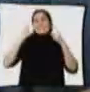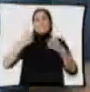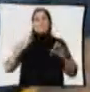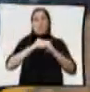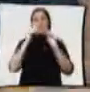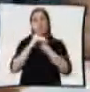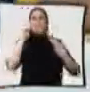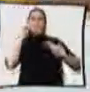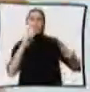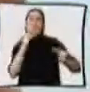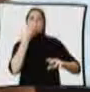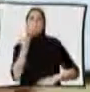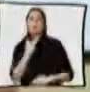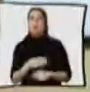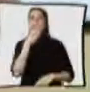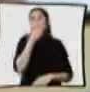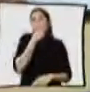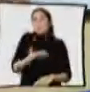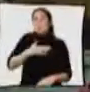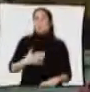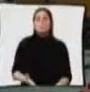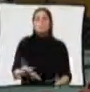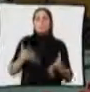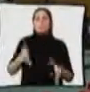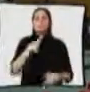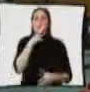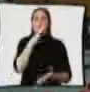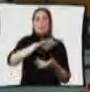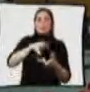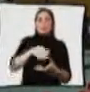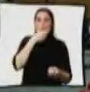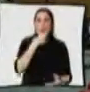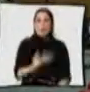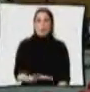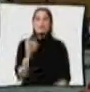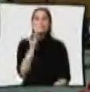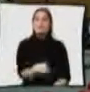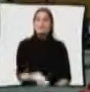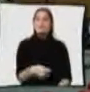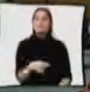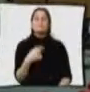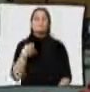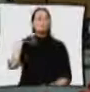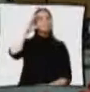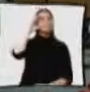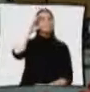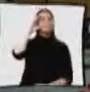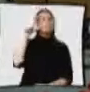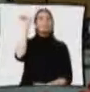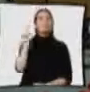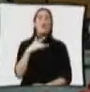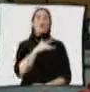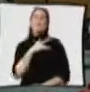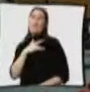conozcan a Prosuba desde fuera. La radio me encanta, hombre, porque se oye noticias muy buenas. También escuchar